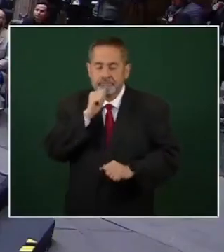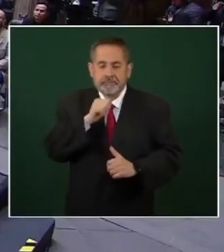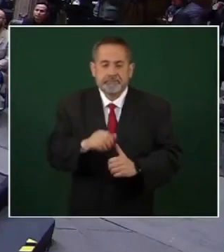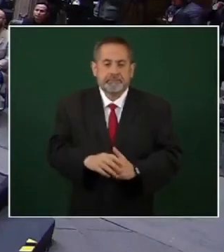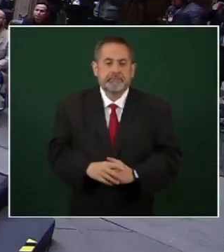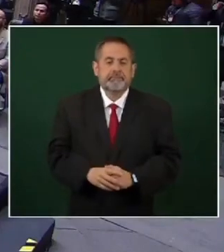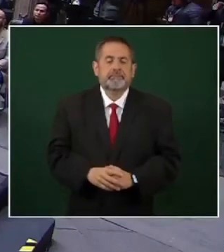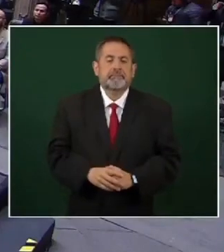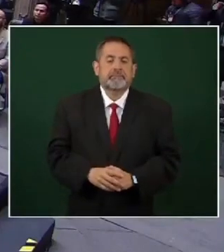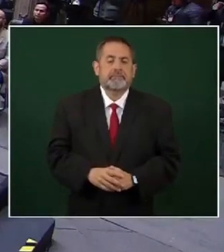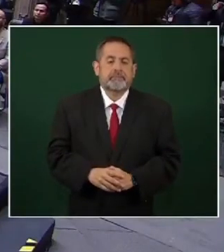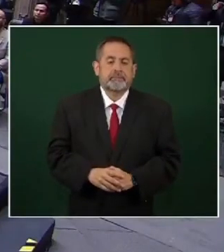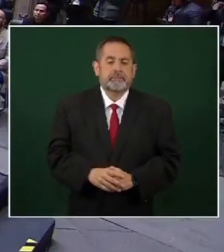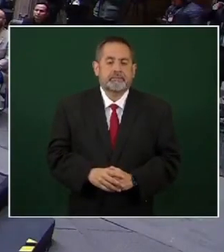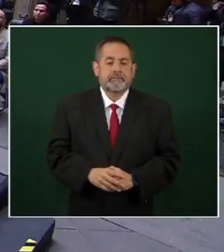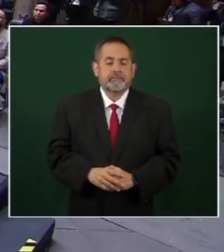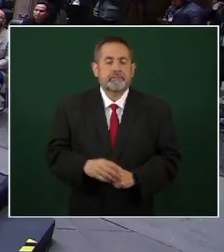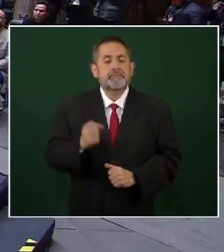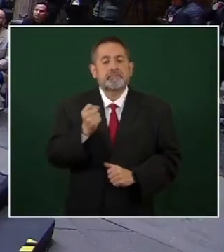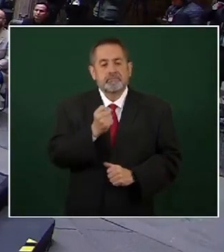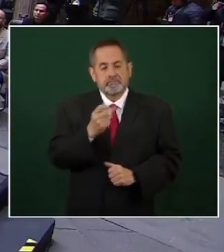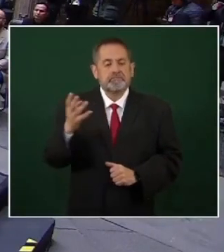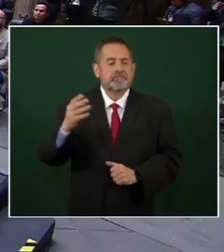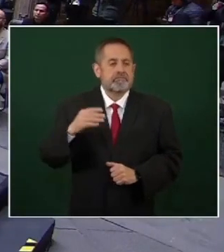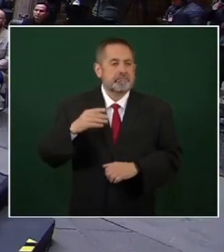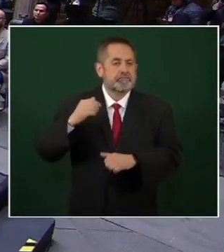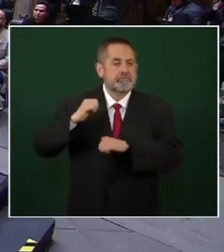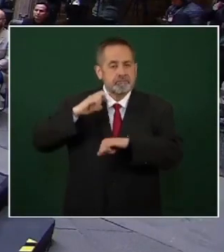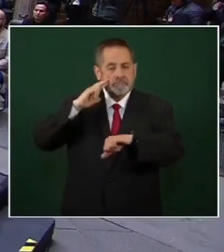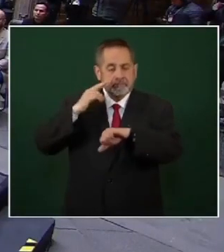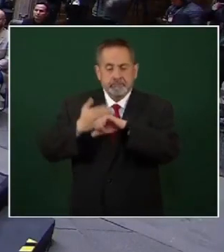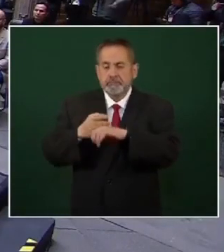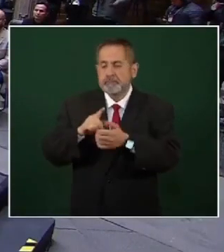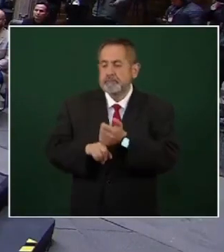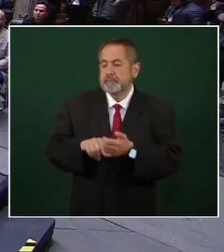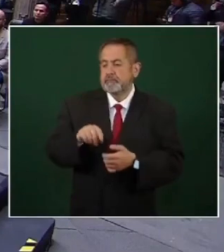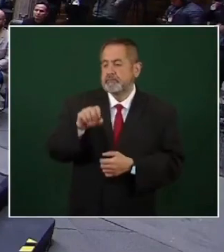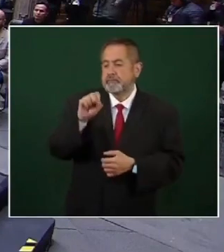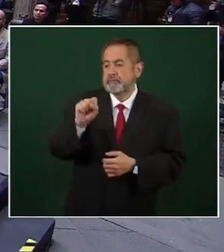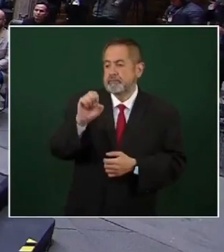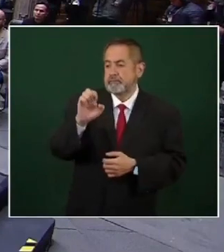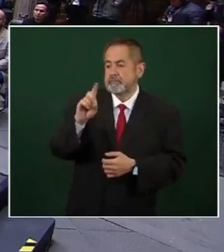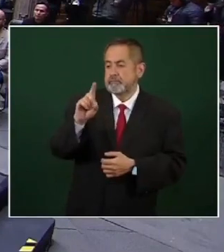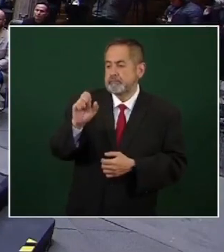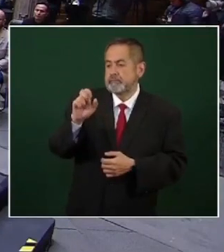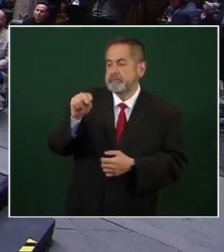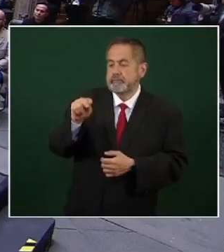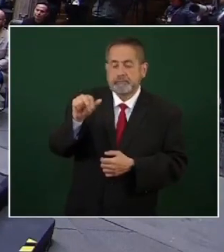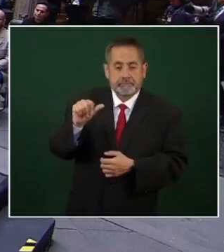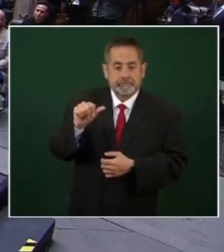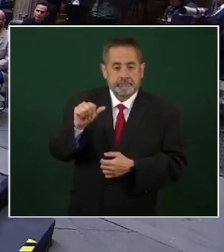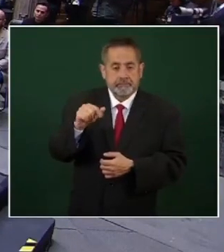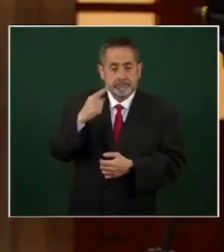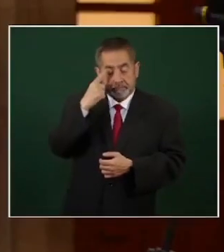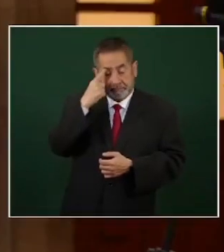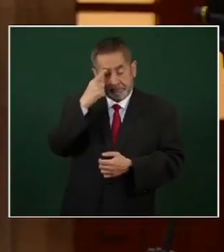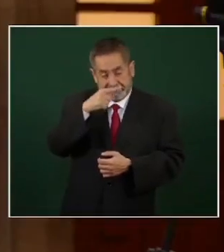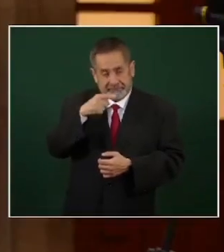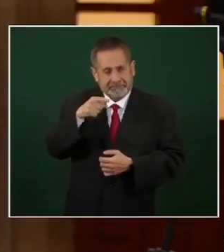Hay algunas acciones y operativos que son encabezados por la Secretaría de la Defensa Nacional. Aquí